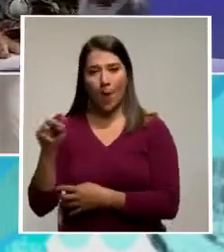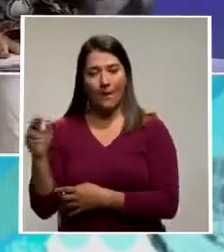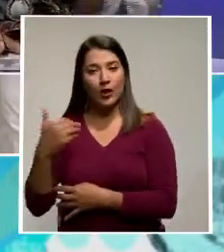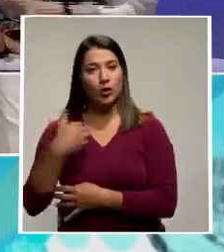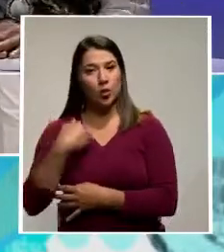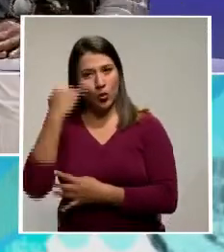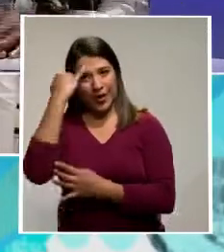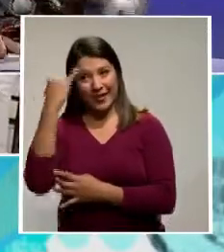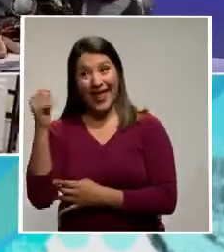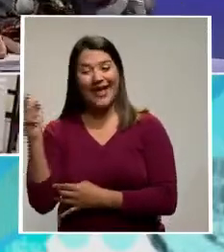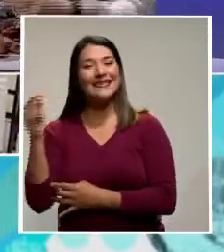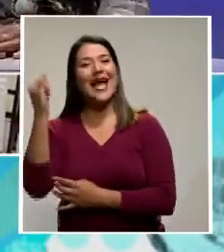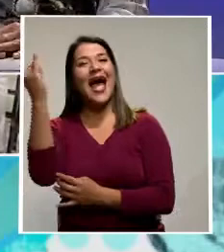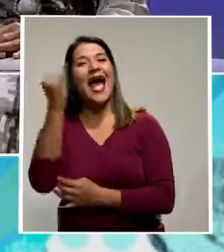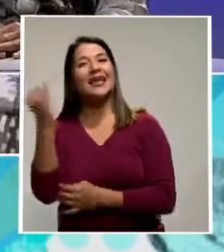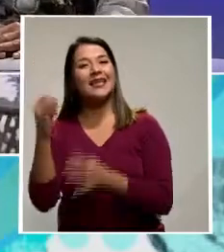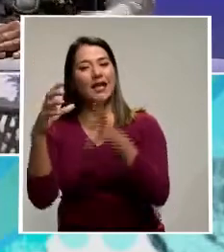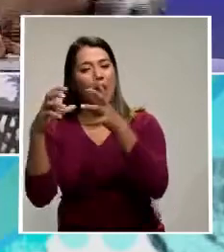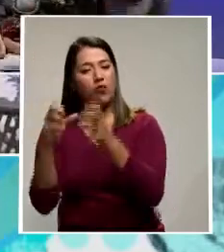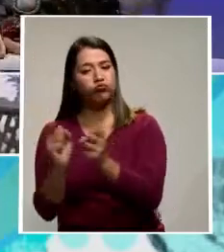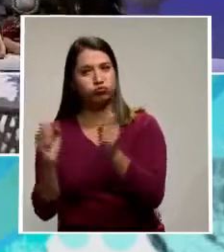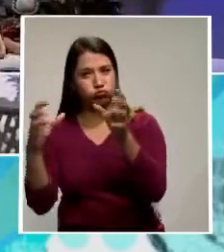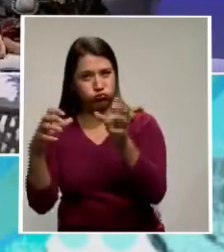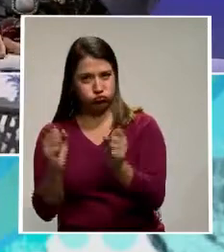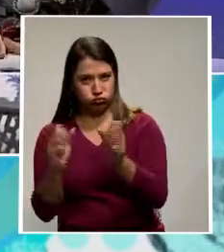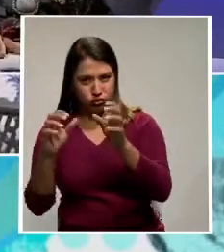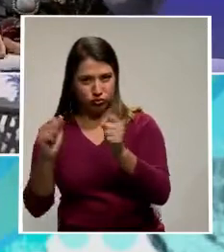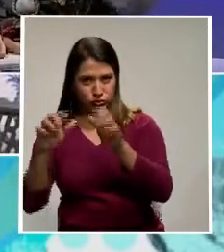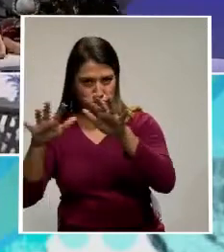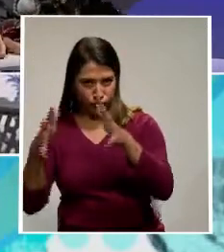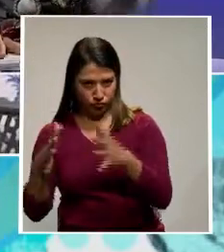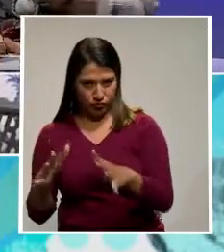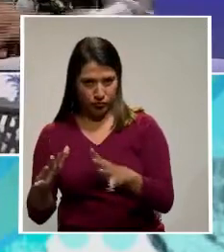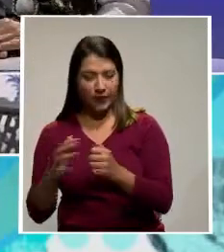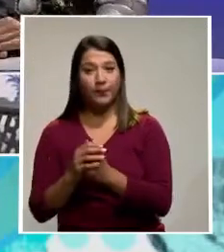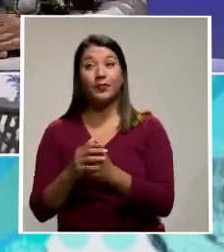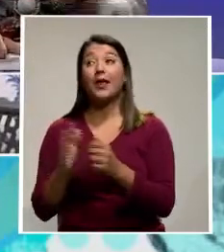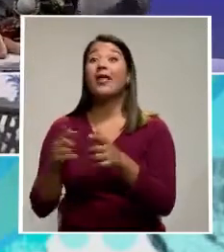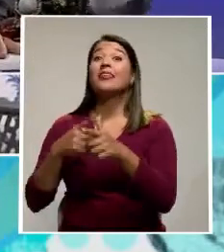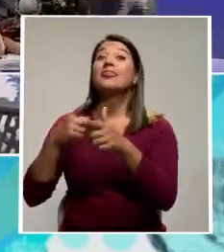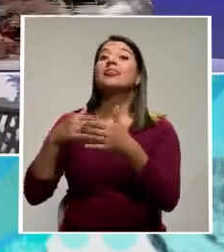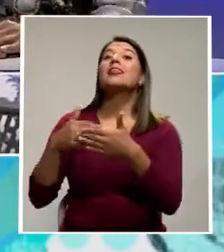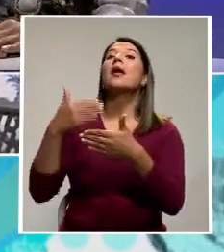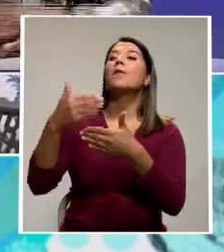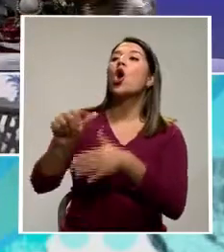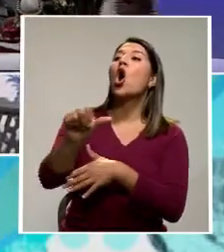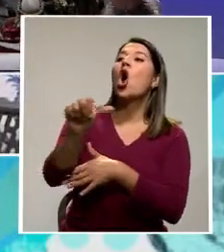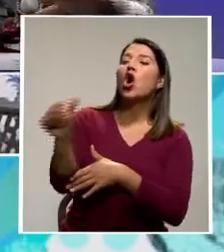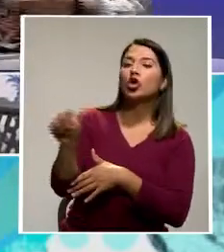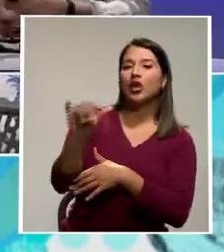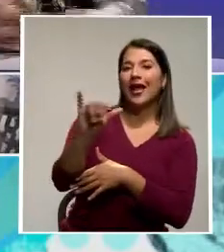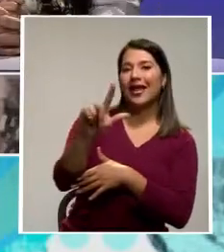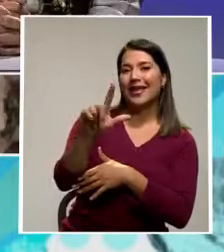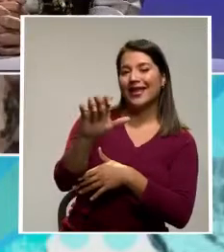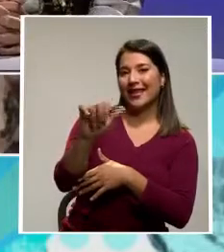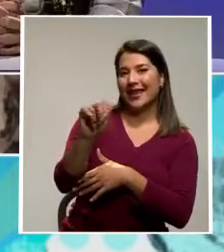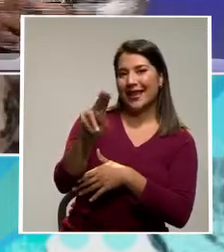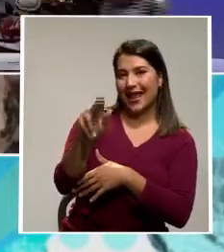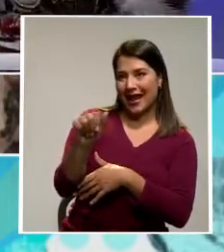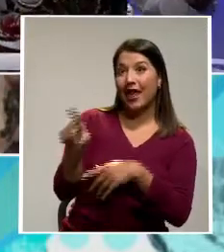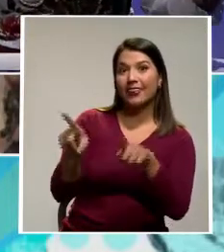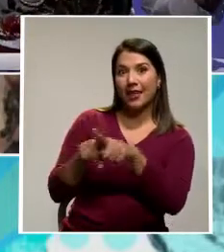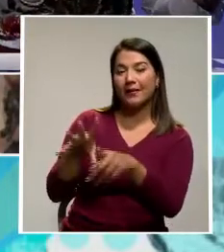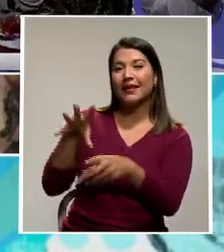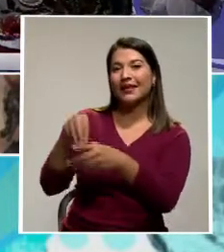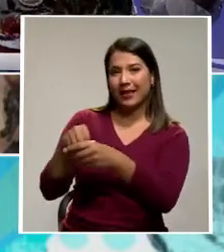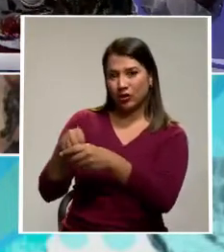es artista plástica, Libriseño. Agarró la bola otra artista plástica, que es Ileana Pisk, que también integrante de los talleres, y